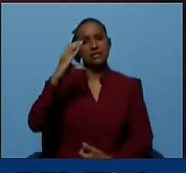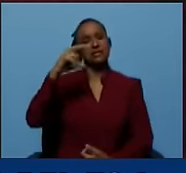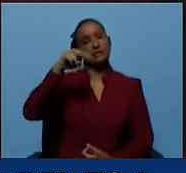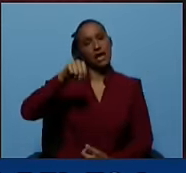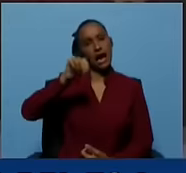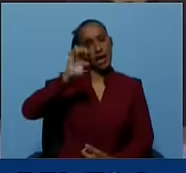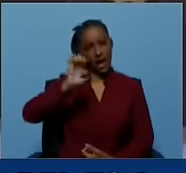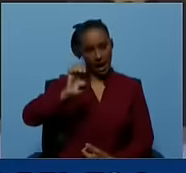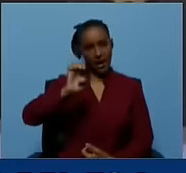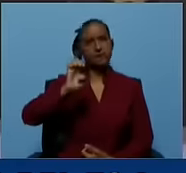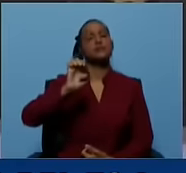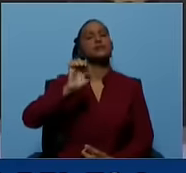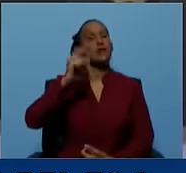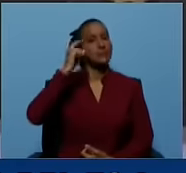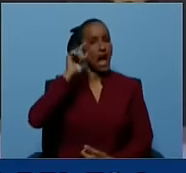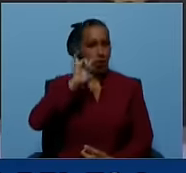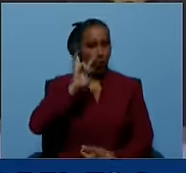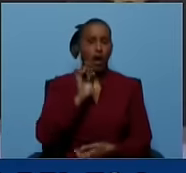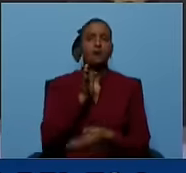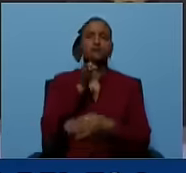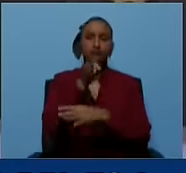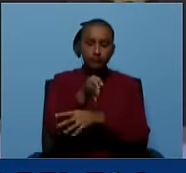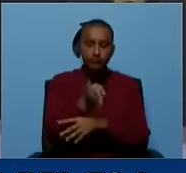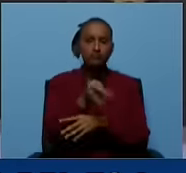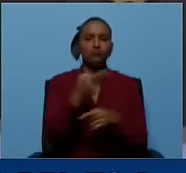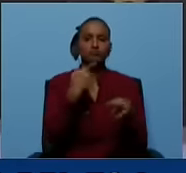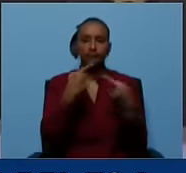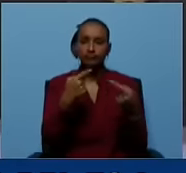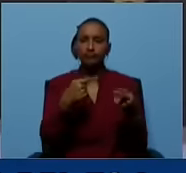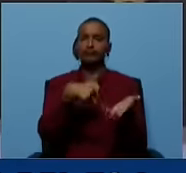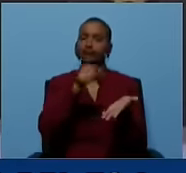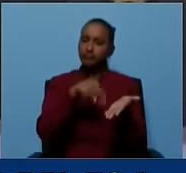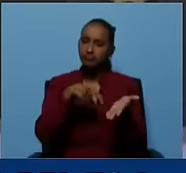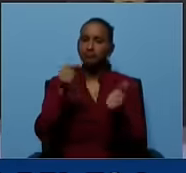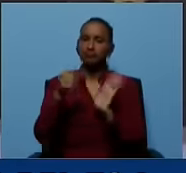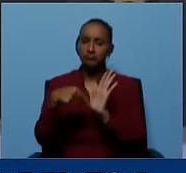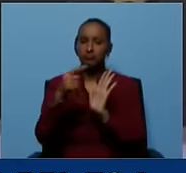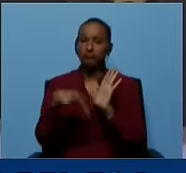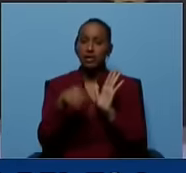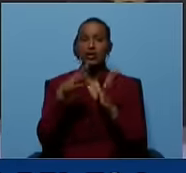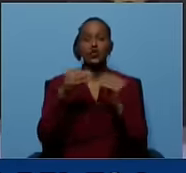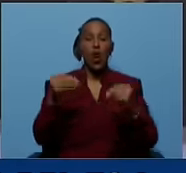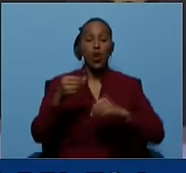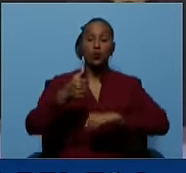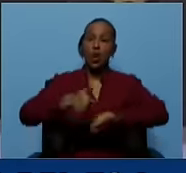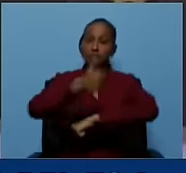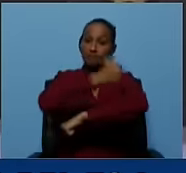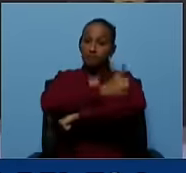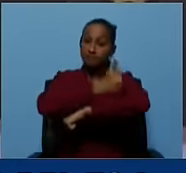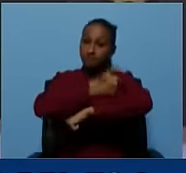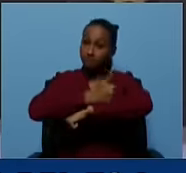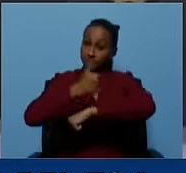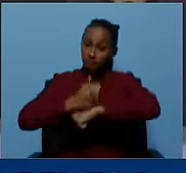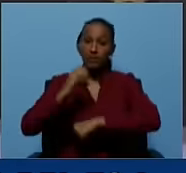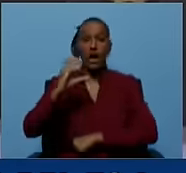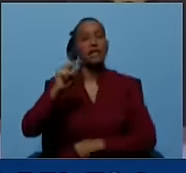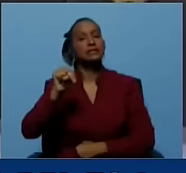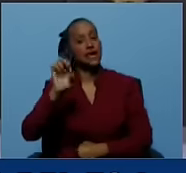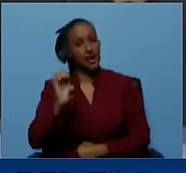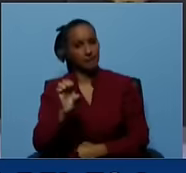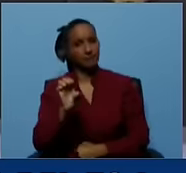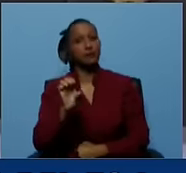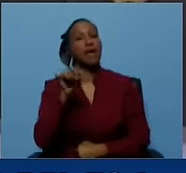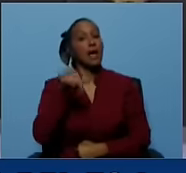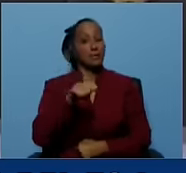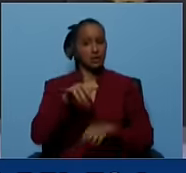Electoral, asistió con los demás rectores del máximo ente comicial de nuestro país, justamente a esta